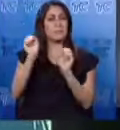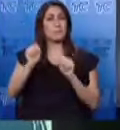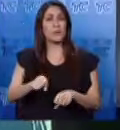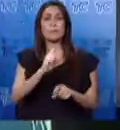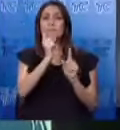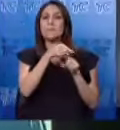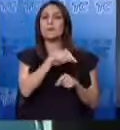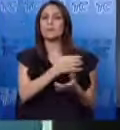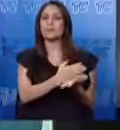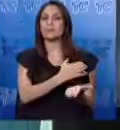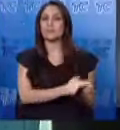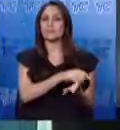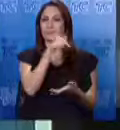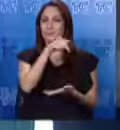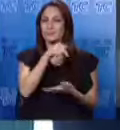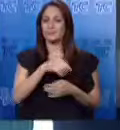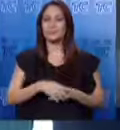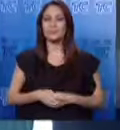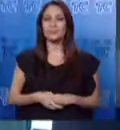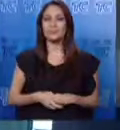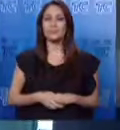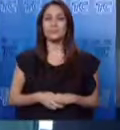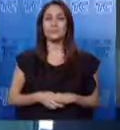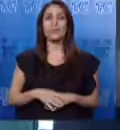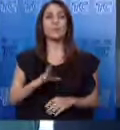sí. Además,